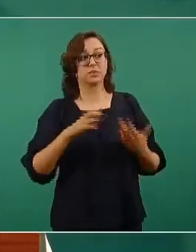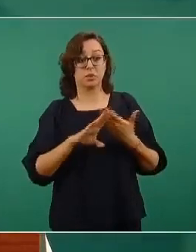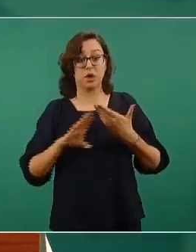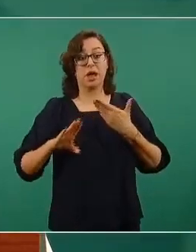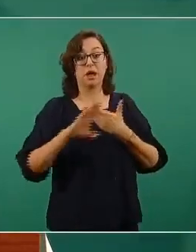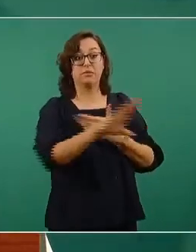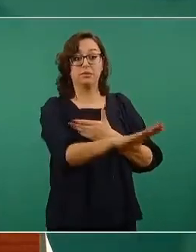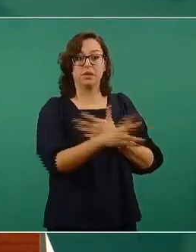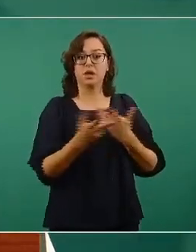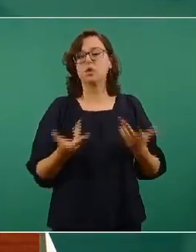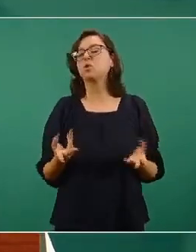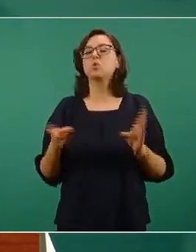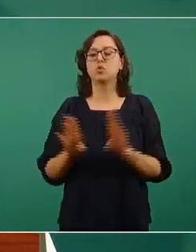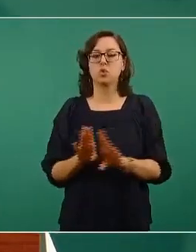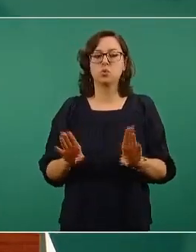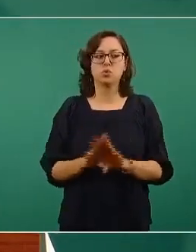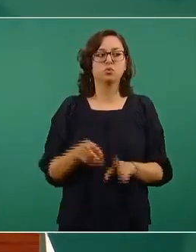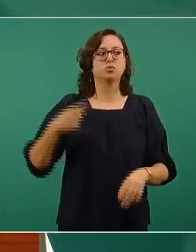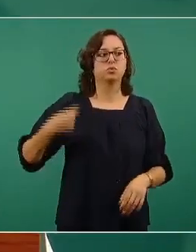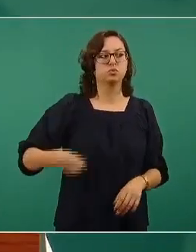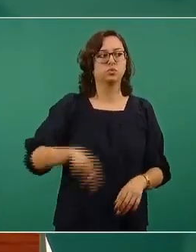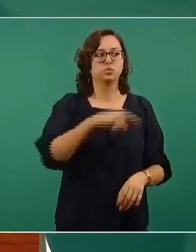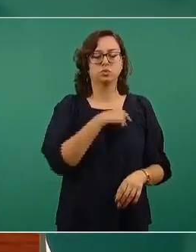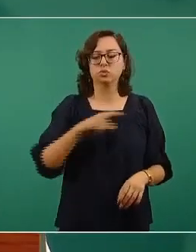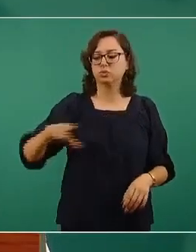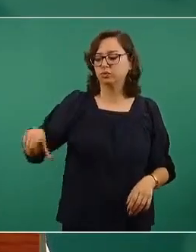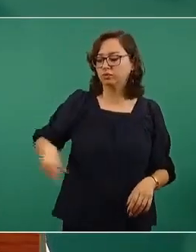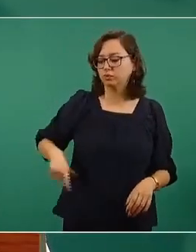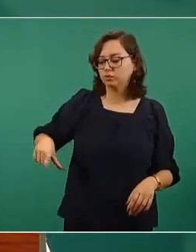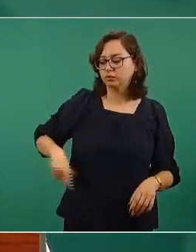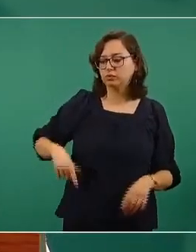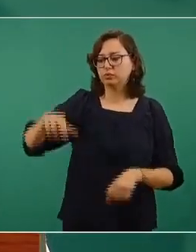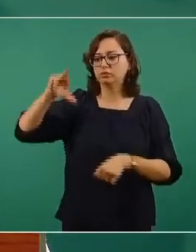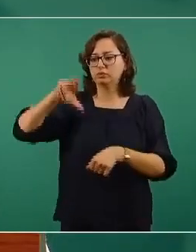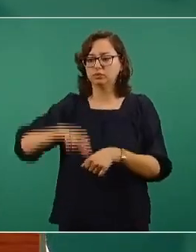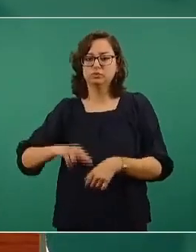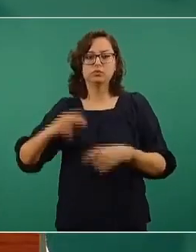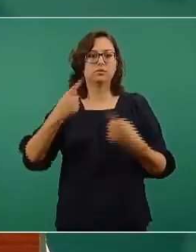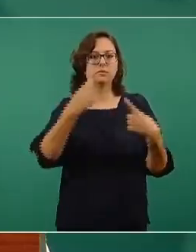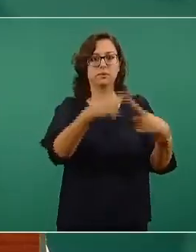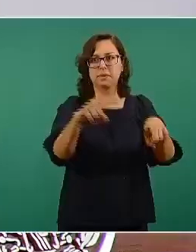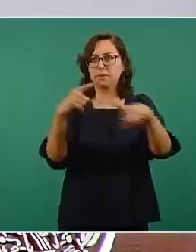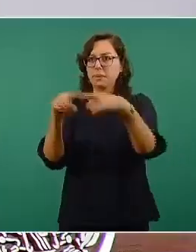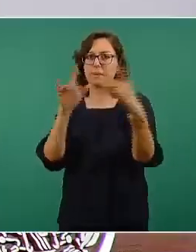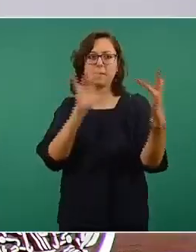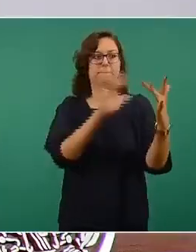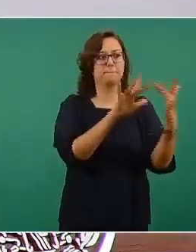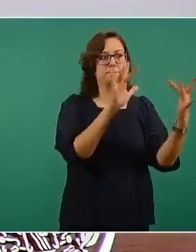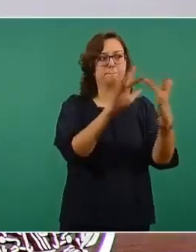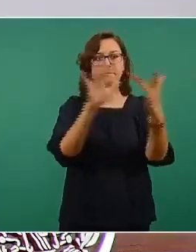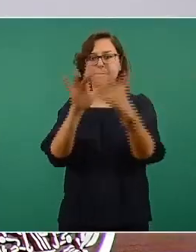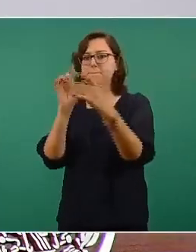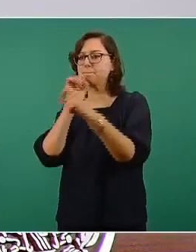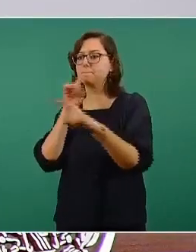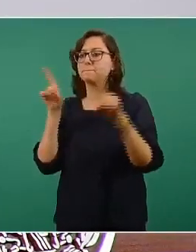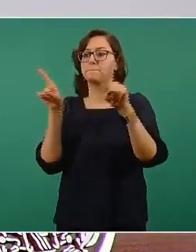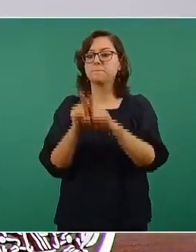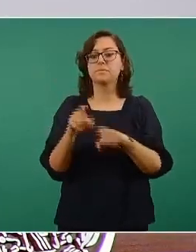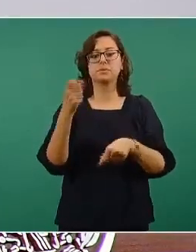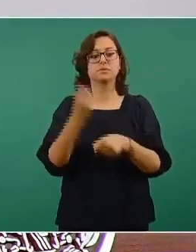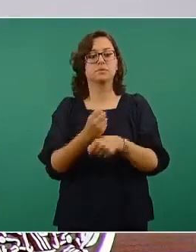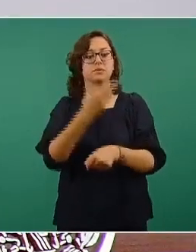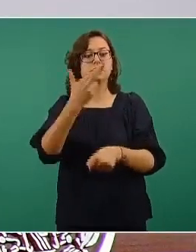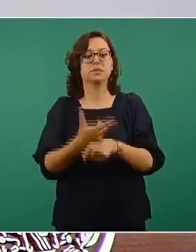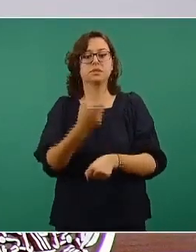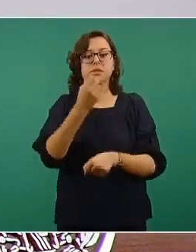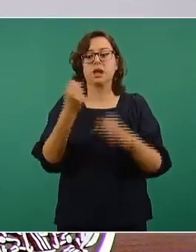señora gobernadoras, la Conferencia Nacional de Secretarios de Seguridad Pública y otras autoridades estatales a